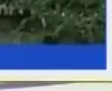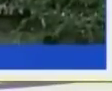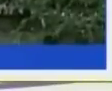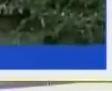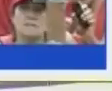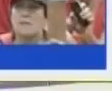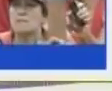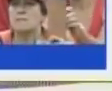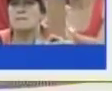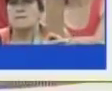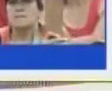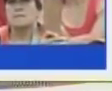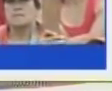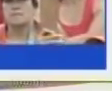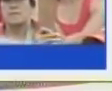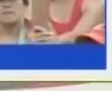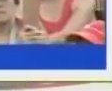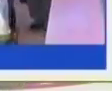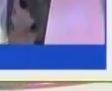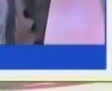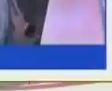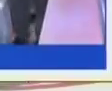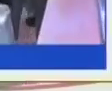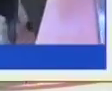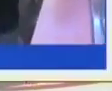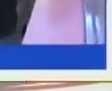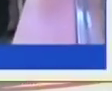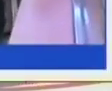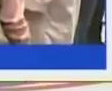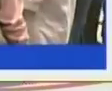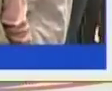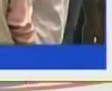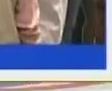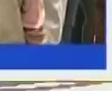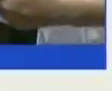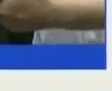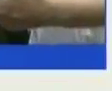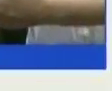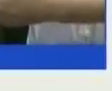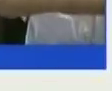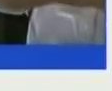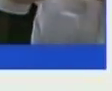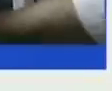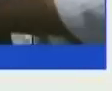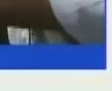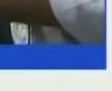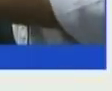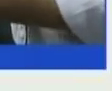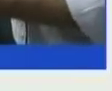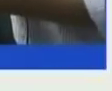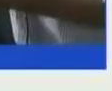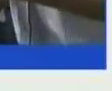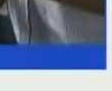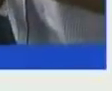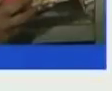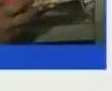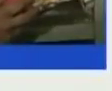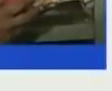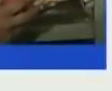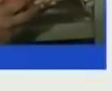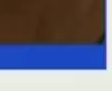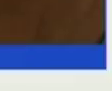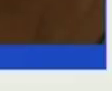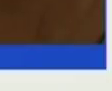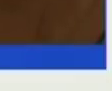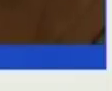nos reservamos su anuncio para que se conozcan solamente cuando se proceda a la acción.